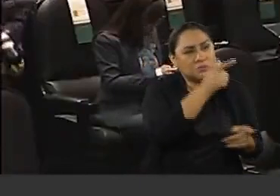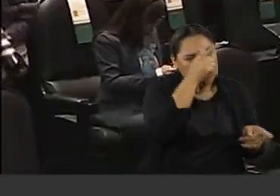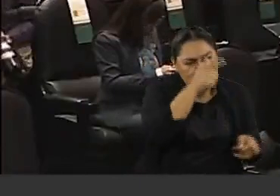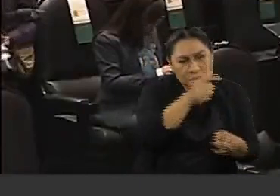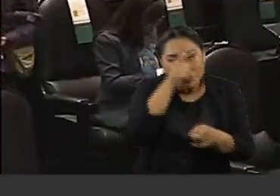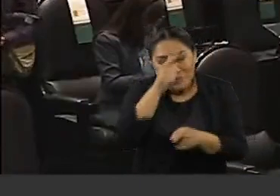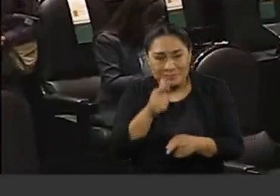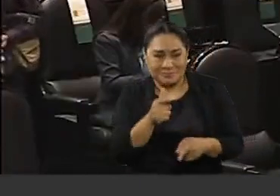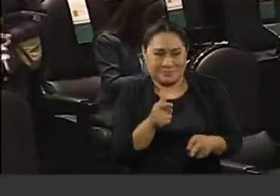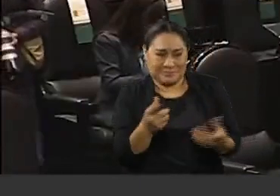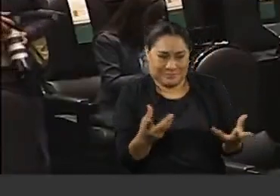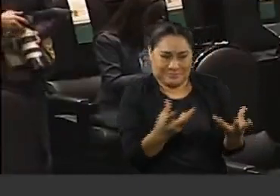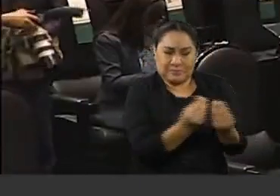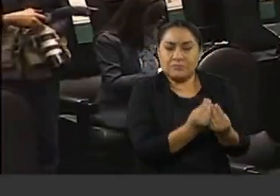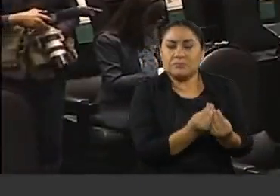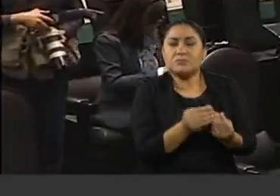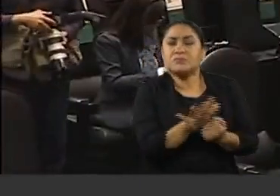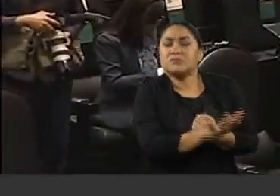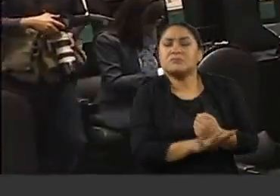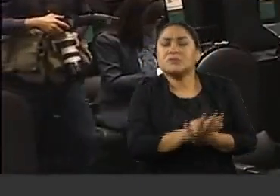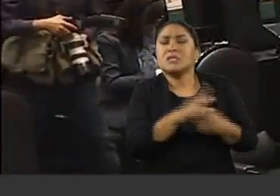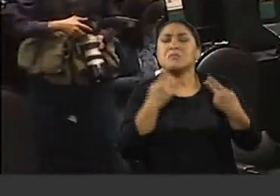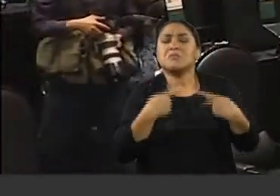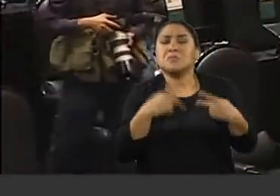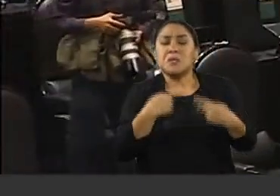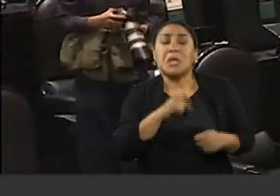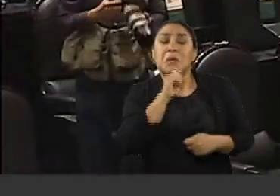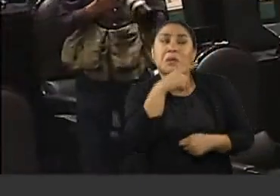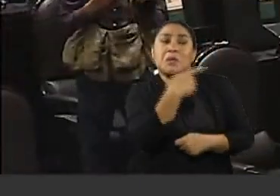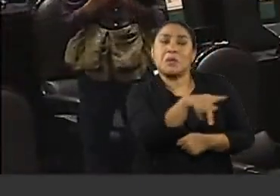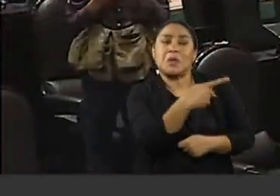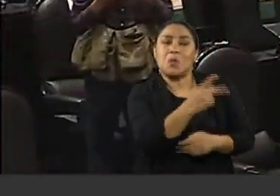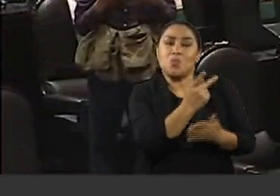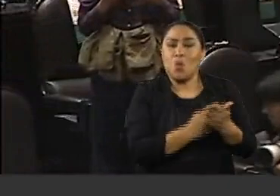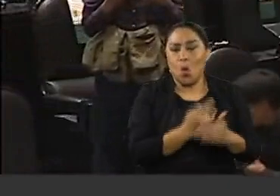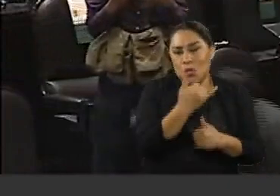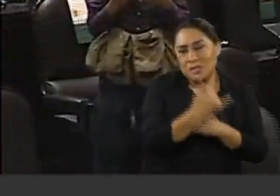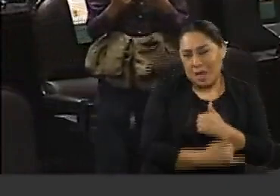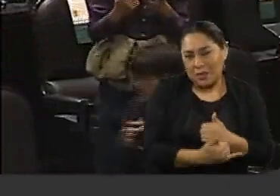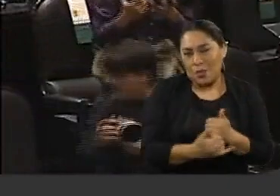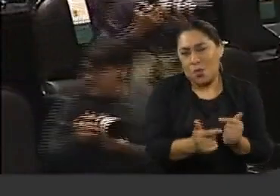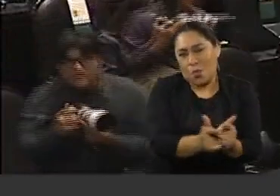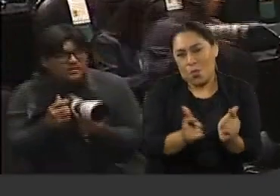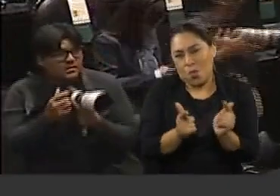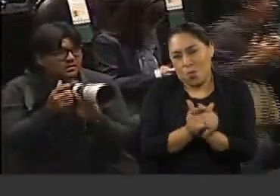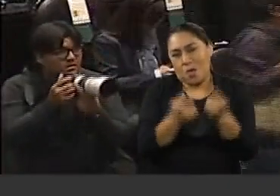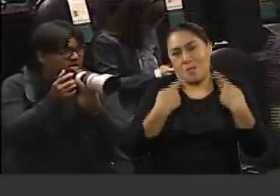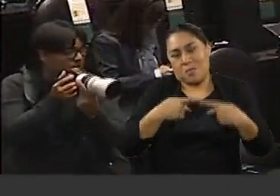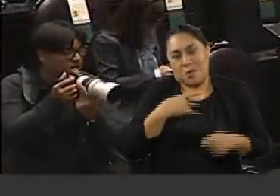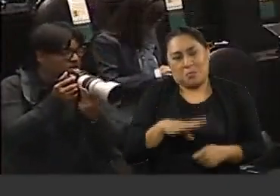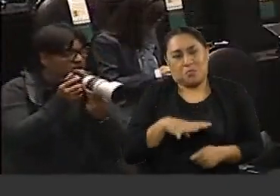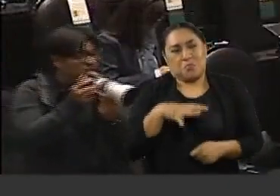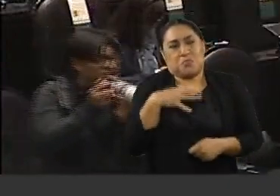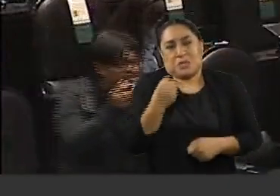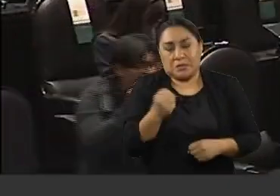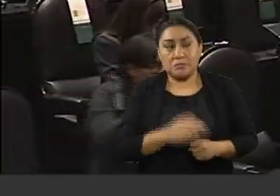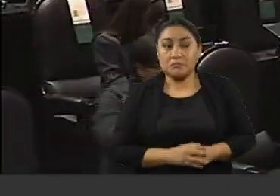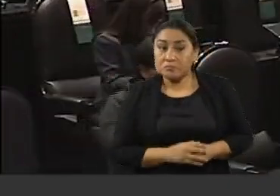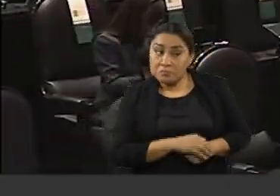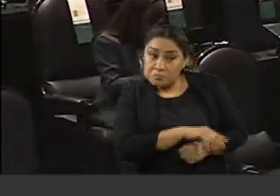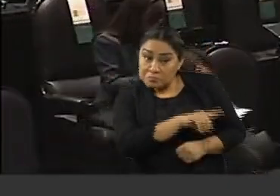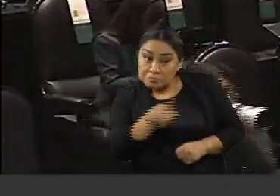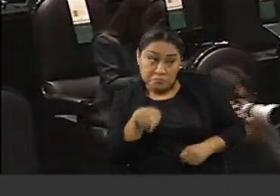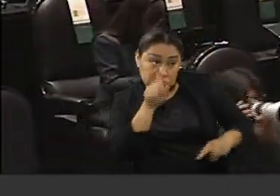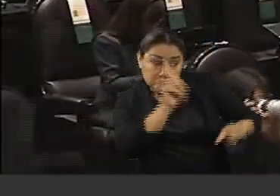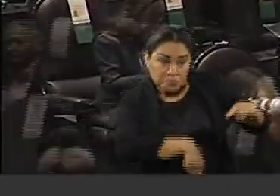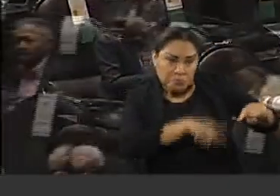de los participantes son del proyecto neoliberal. Nunca a nadie de ellos se les ha